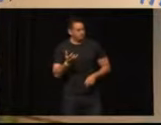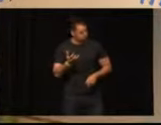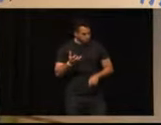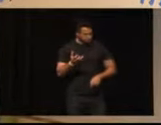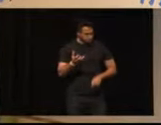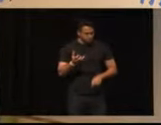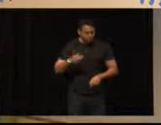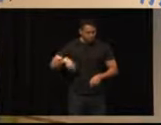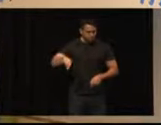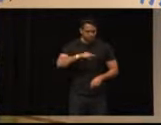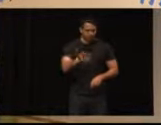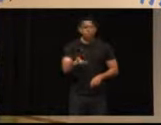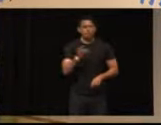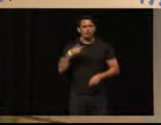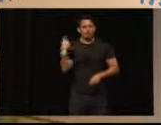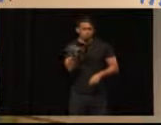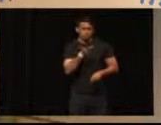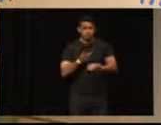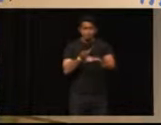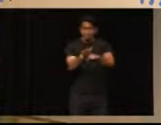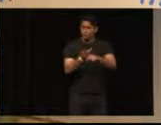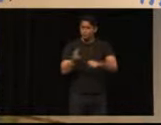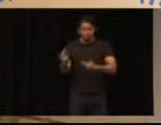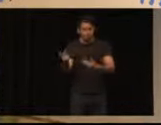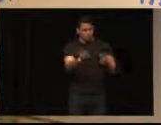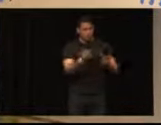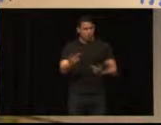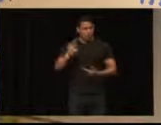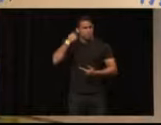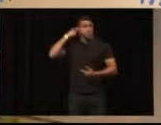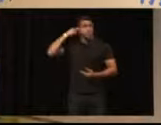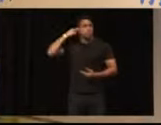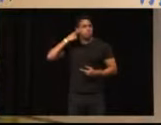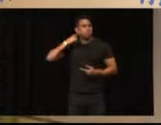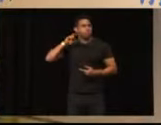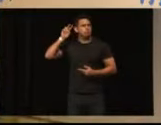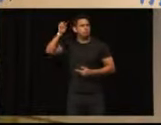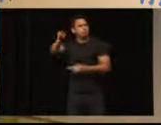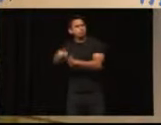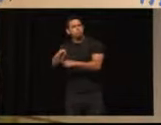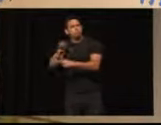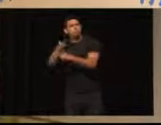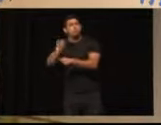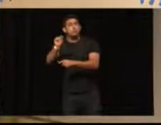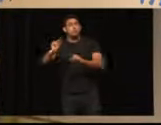estamos queriendo y como todos estamos buscando los mega eventos